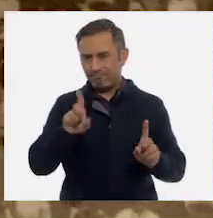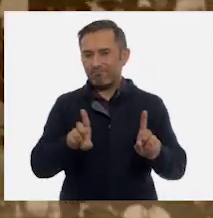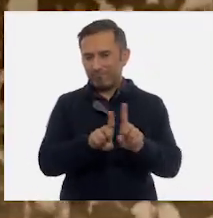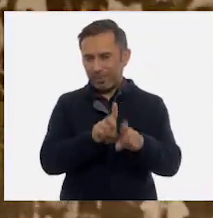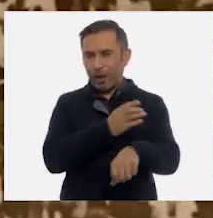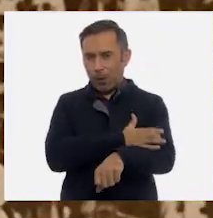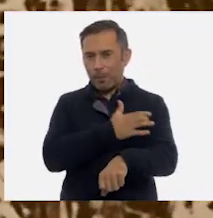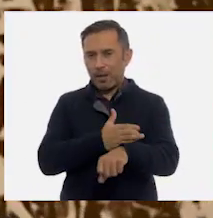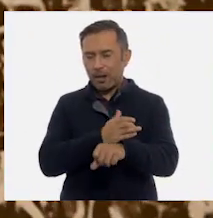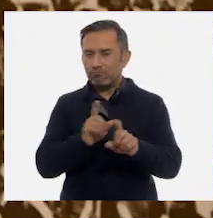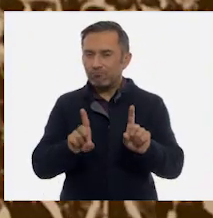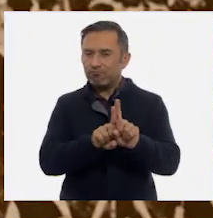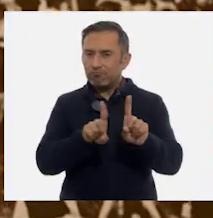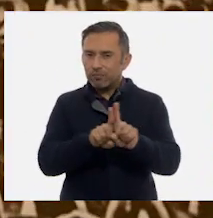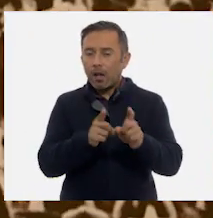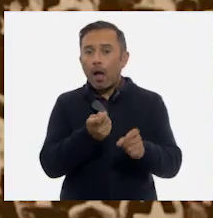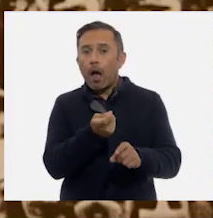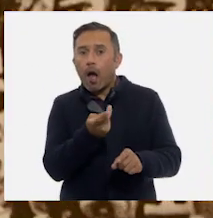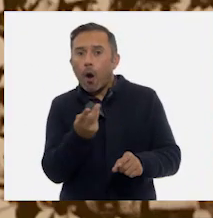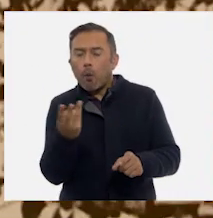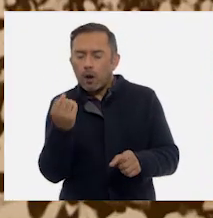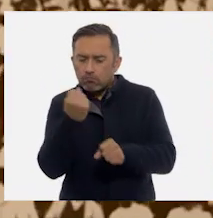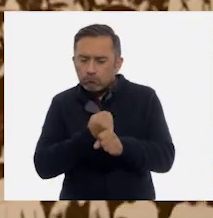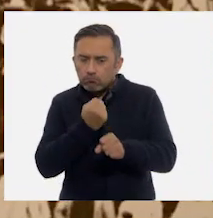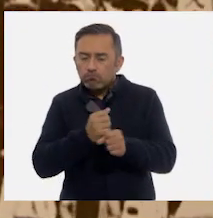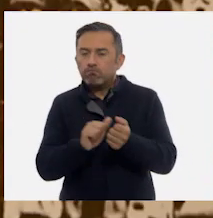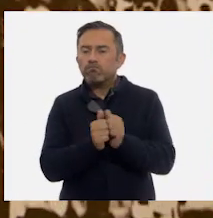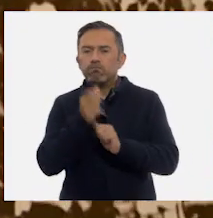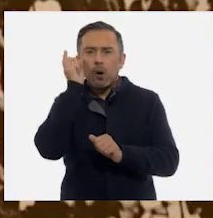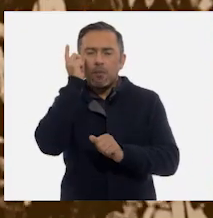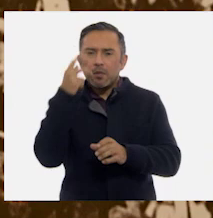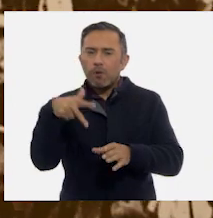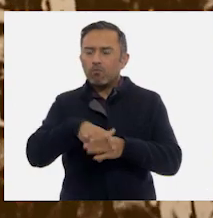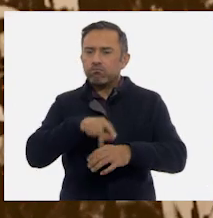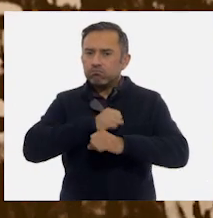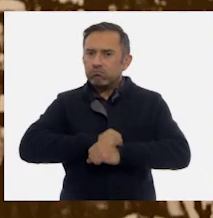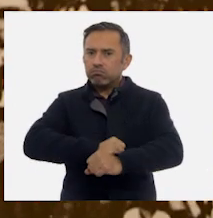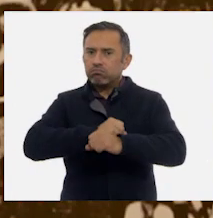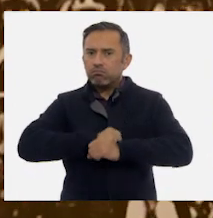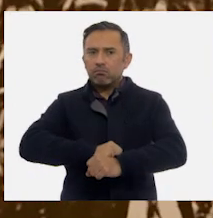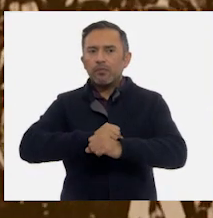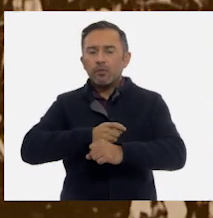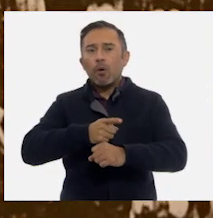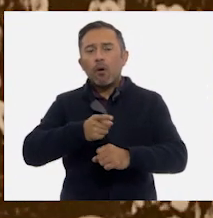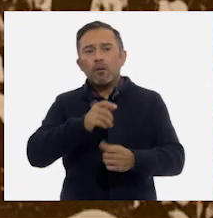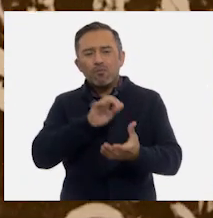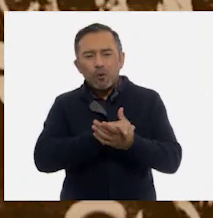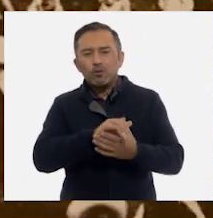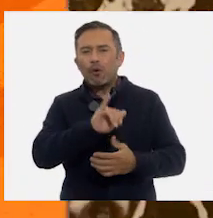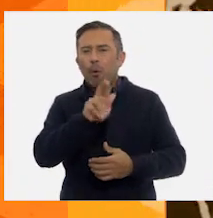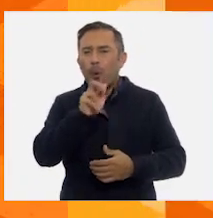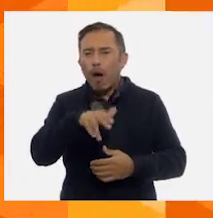convirtieron en grandes jinetes y hábiles combatientes al sustituir a sus Juanes caídos en batalla.